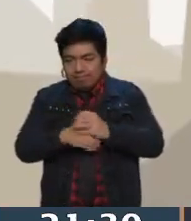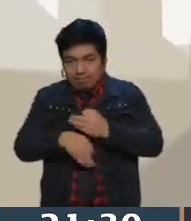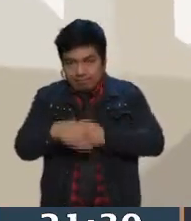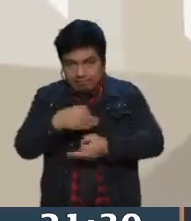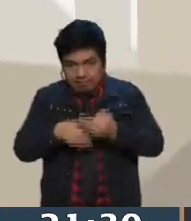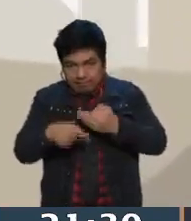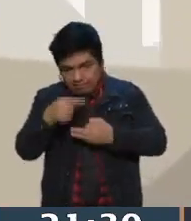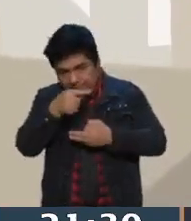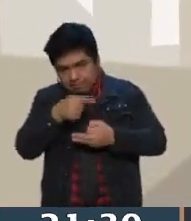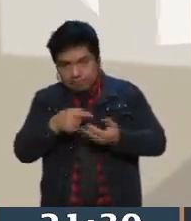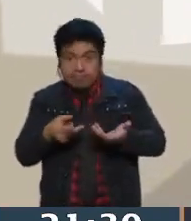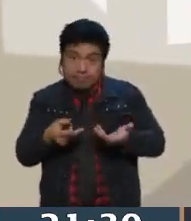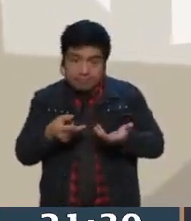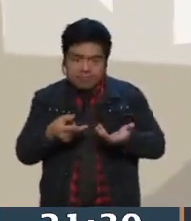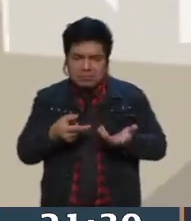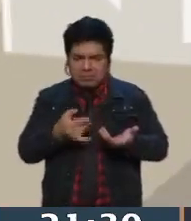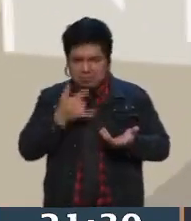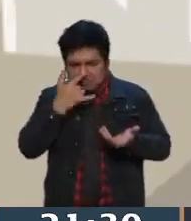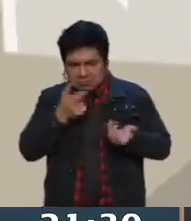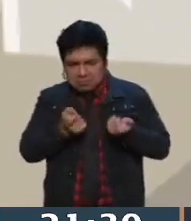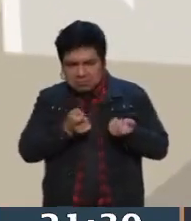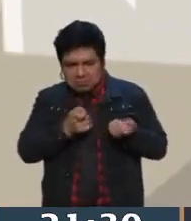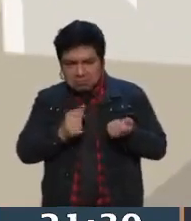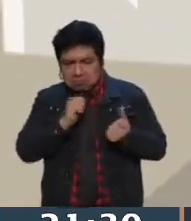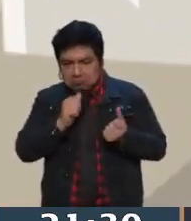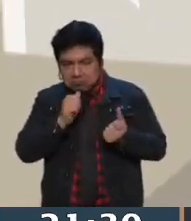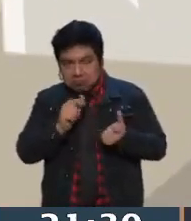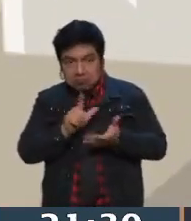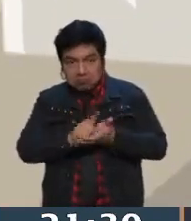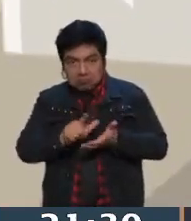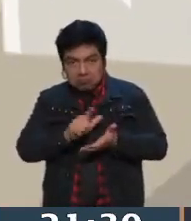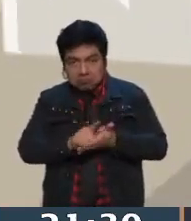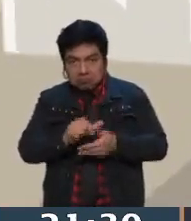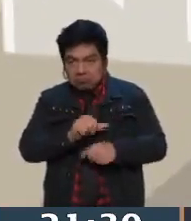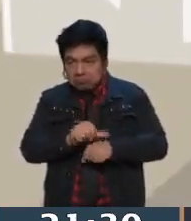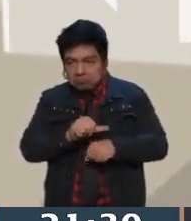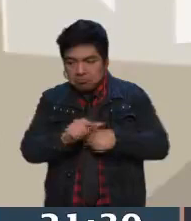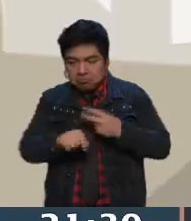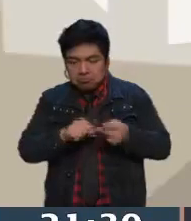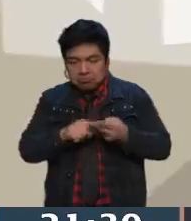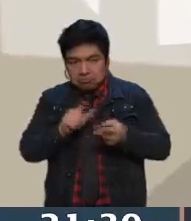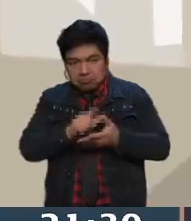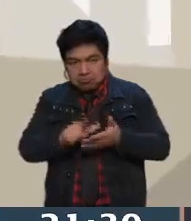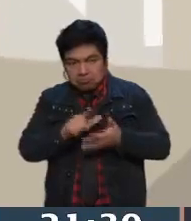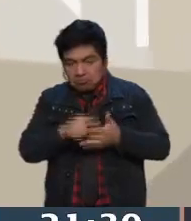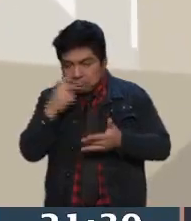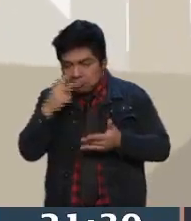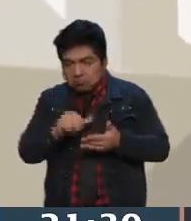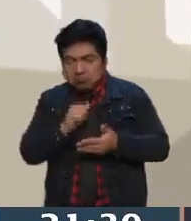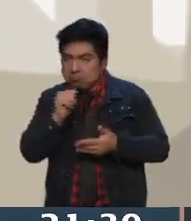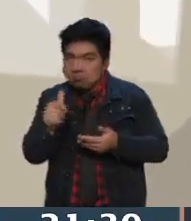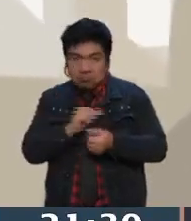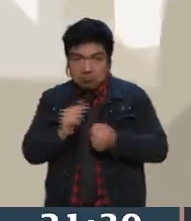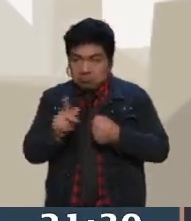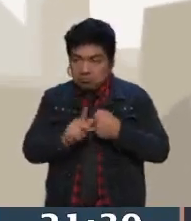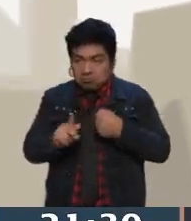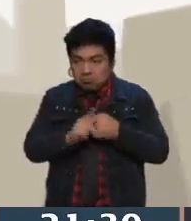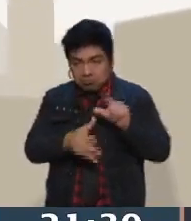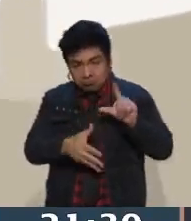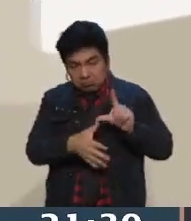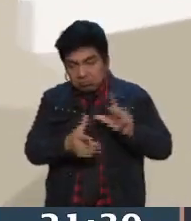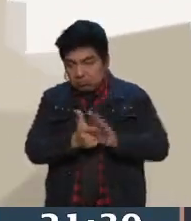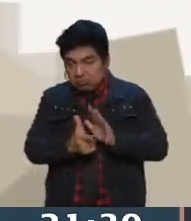mercado pues no regulado, no controlado por las leyes ni de Argentina, ni de México, ni de ningún país de América